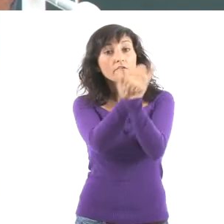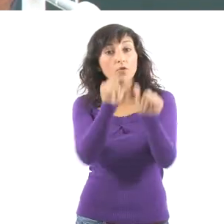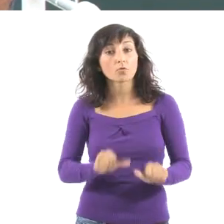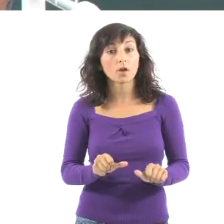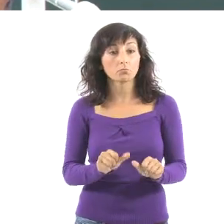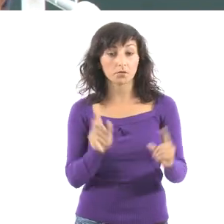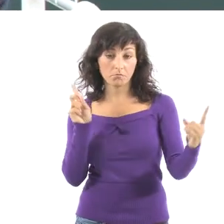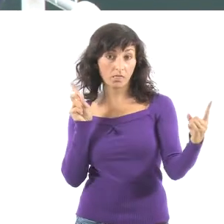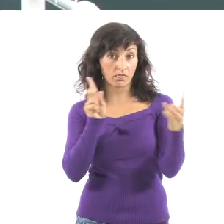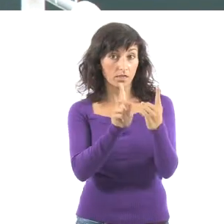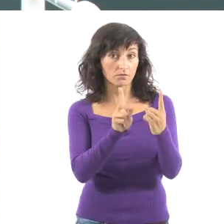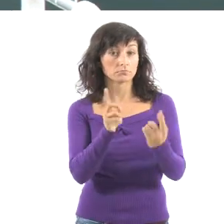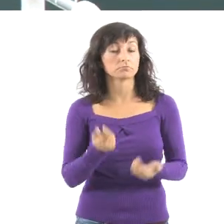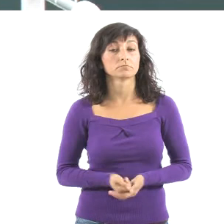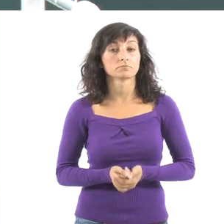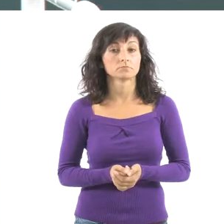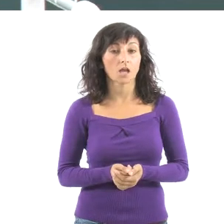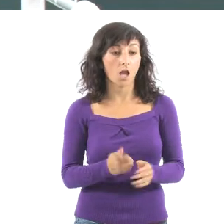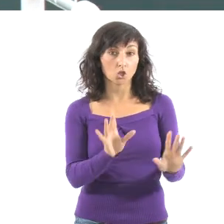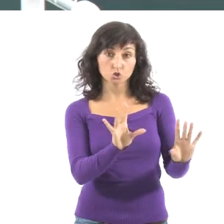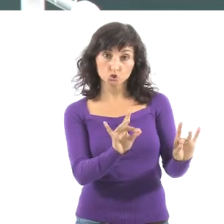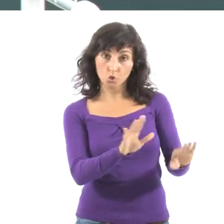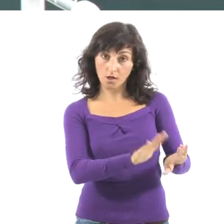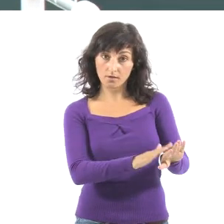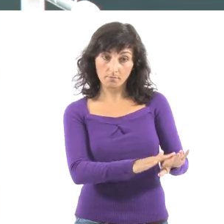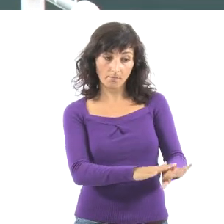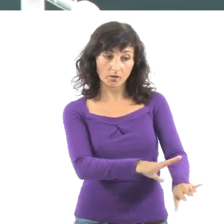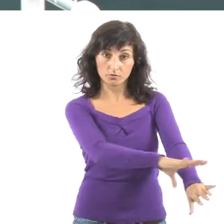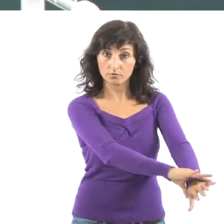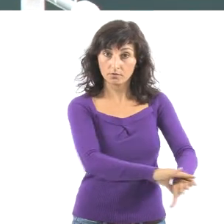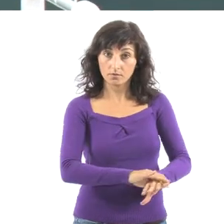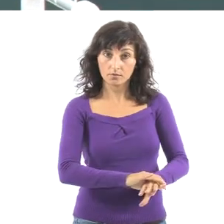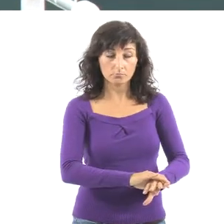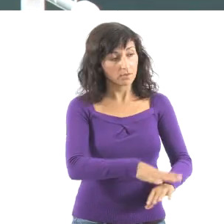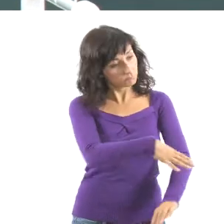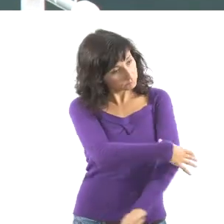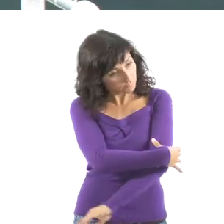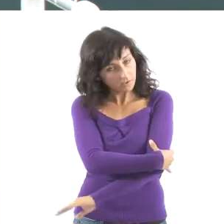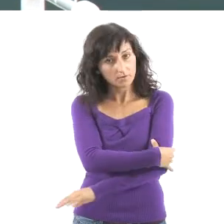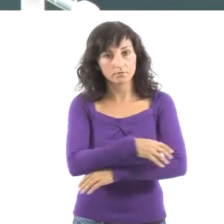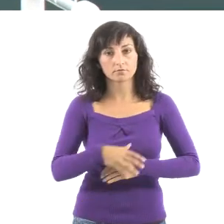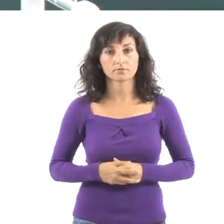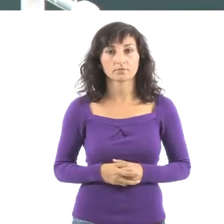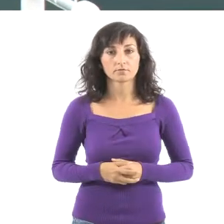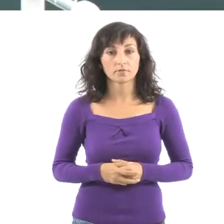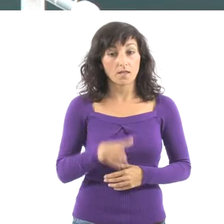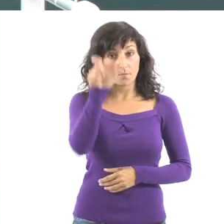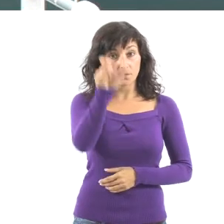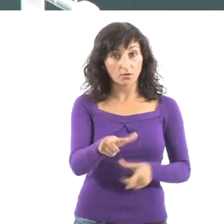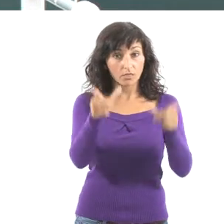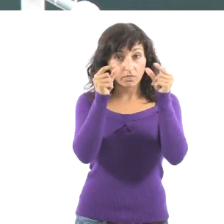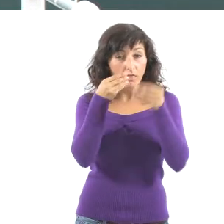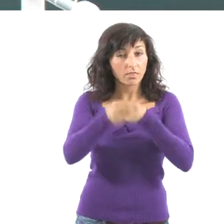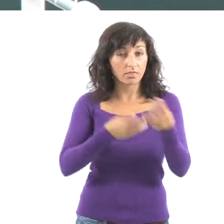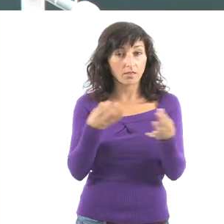vez identificados a la persona, tocarle la mano y pedirle a partir de ahí que se coja de nuestro brazo. La persona deficiente visual